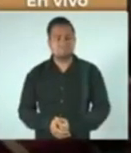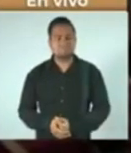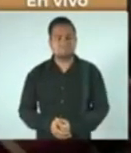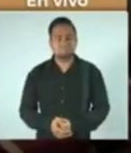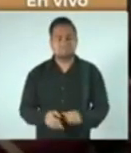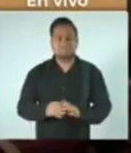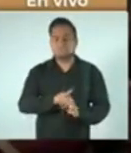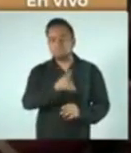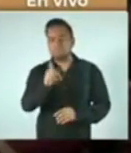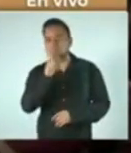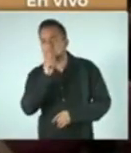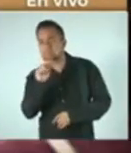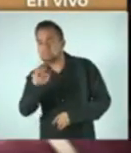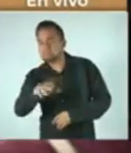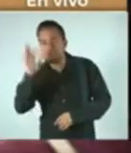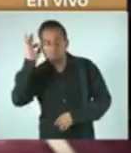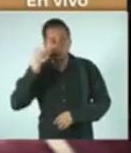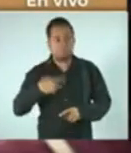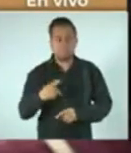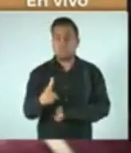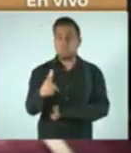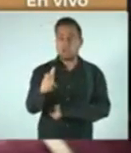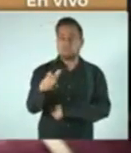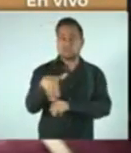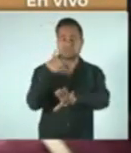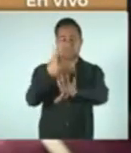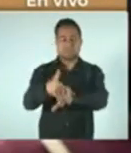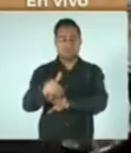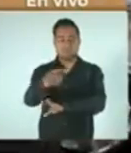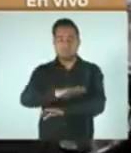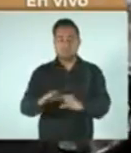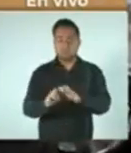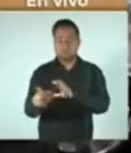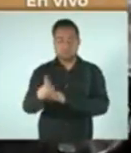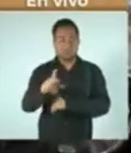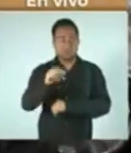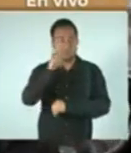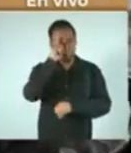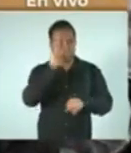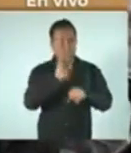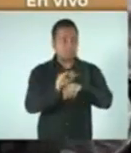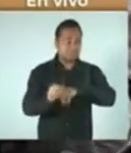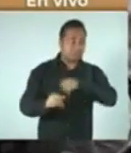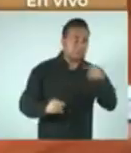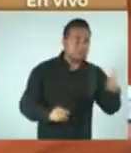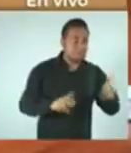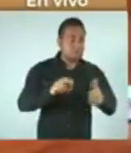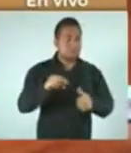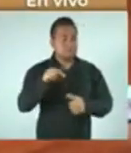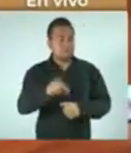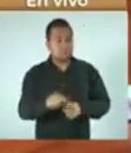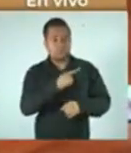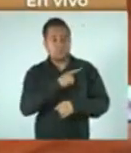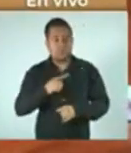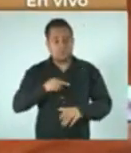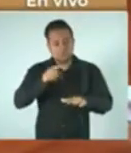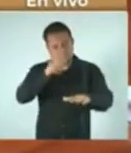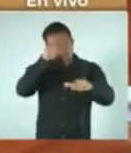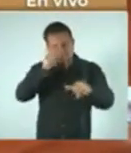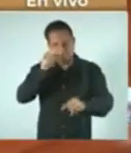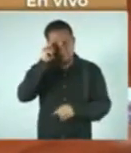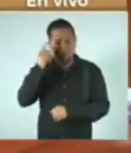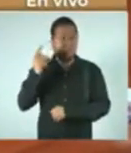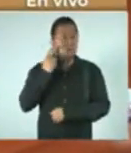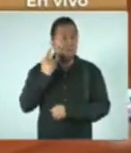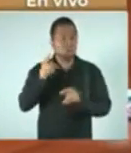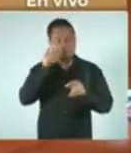disparando la policía a ciudadanos de una comunidad para defender a otra. No, tenemos que encontrar un punto en la política